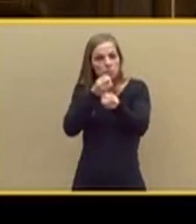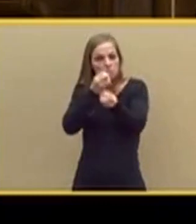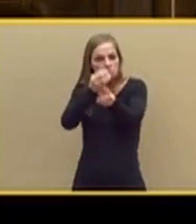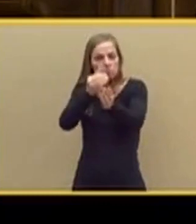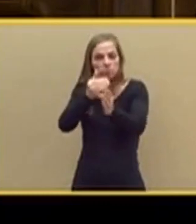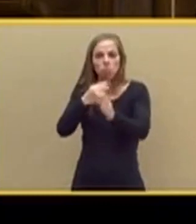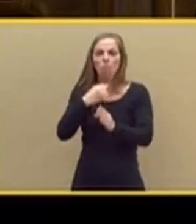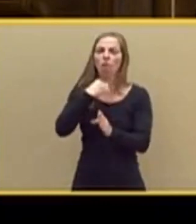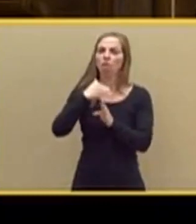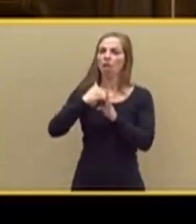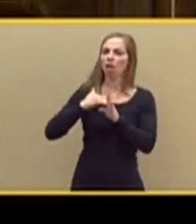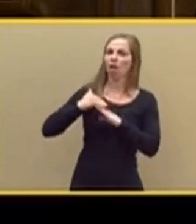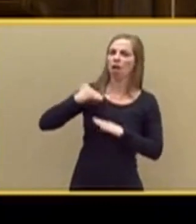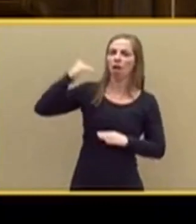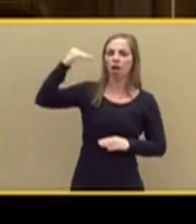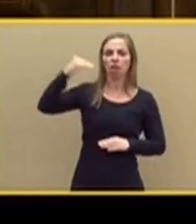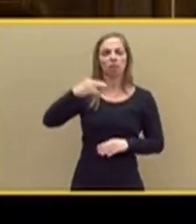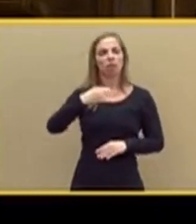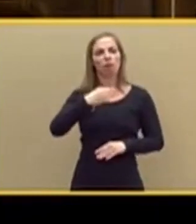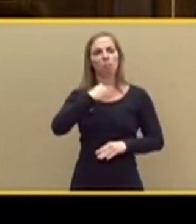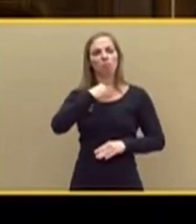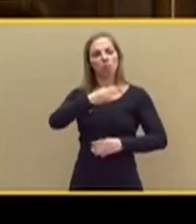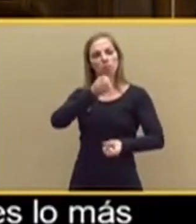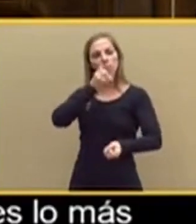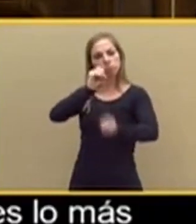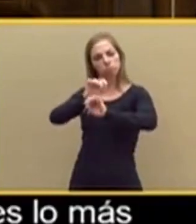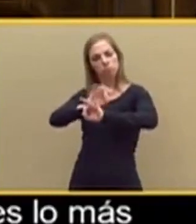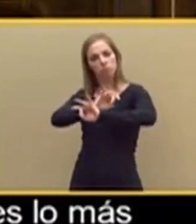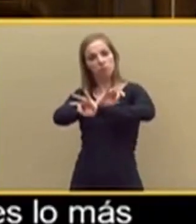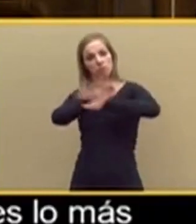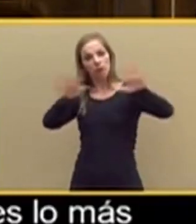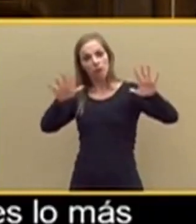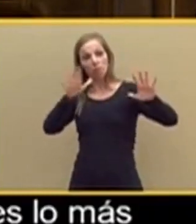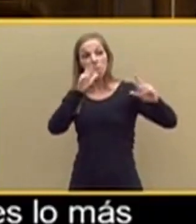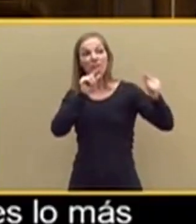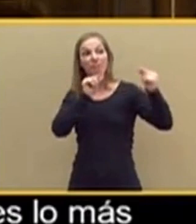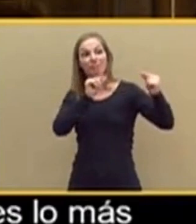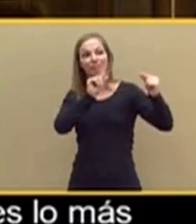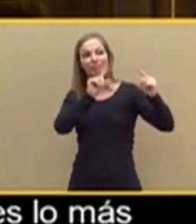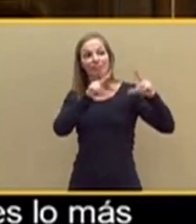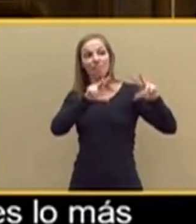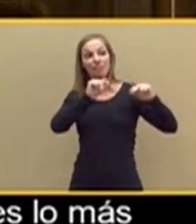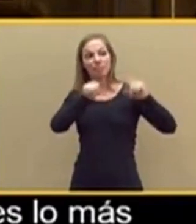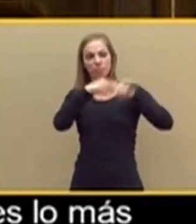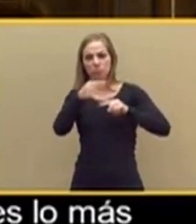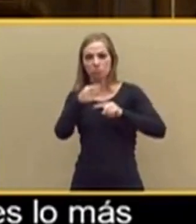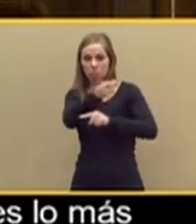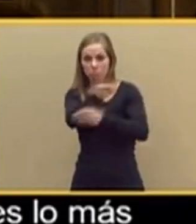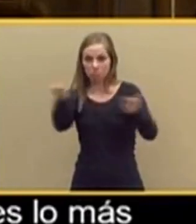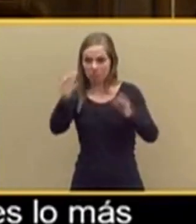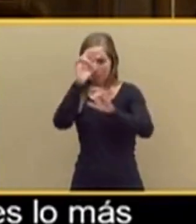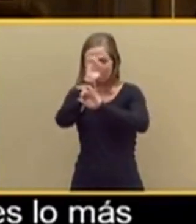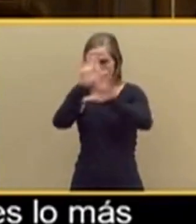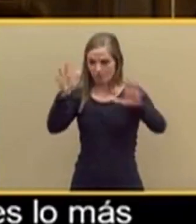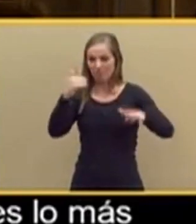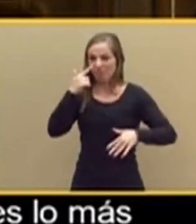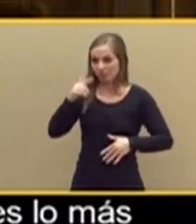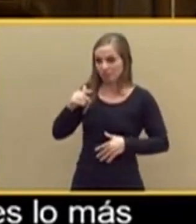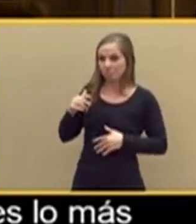que es lo más importante que tiene que quedar después del debate con usted. Verán ustedes, señorías del Partido